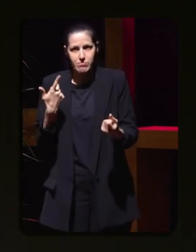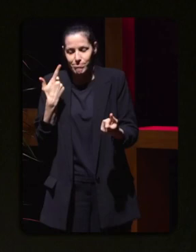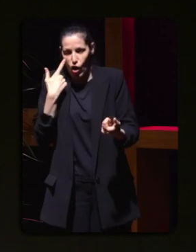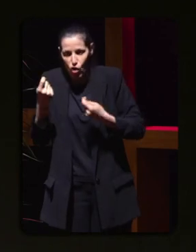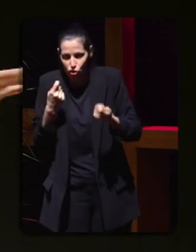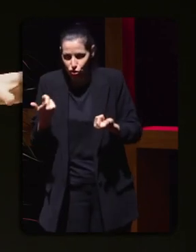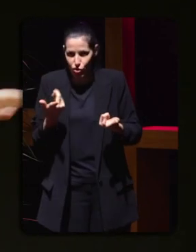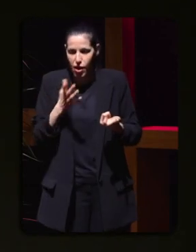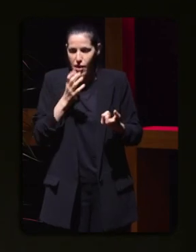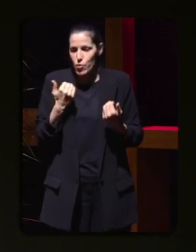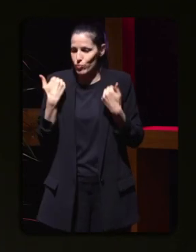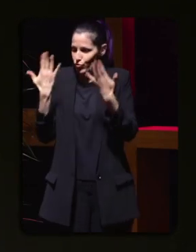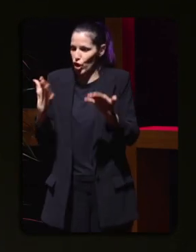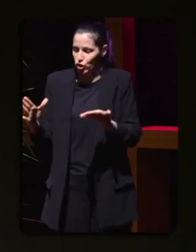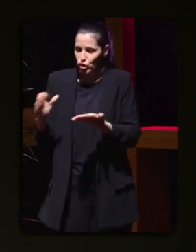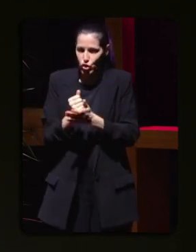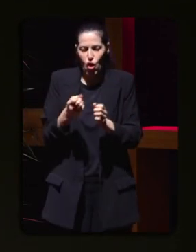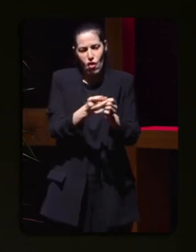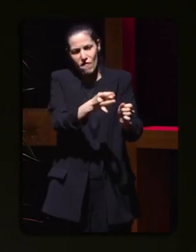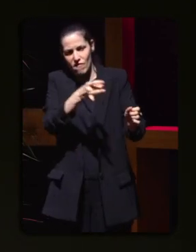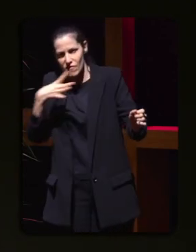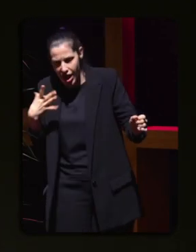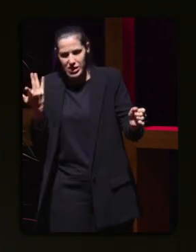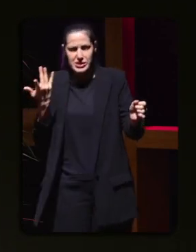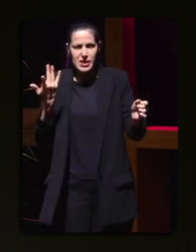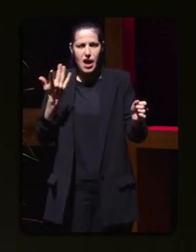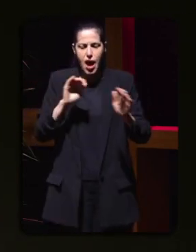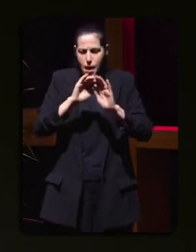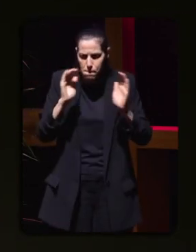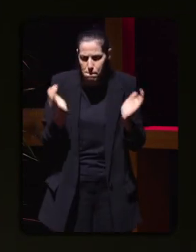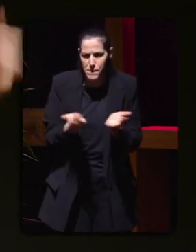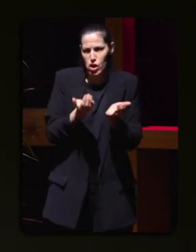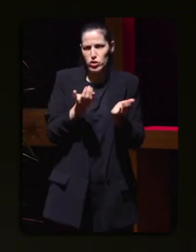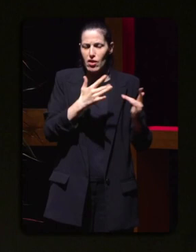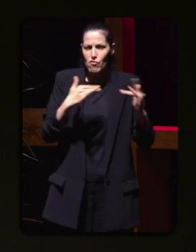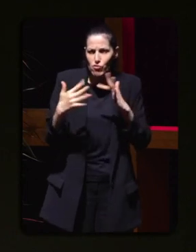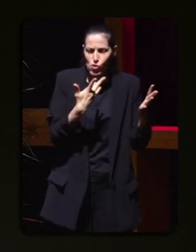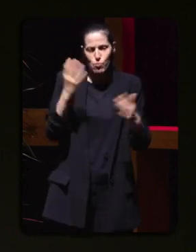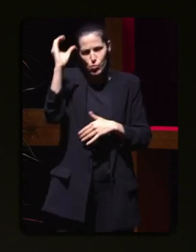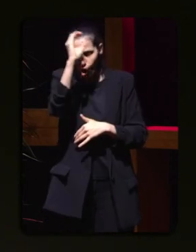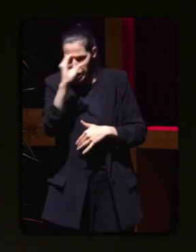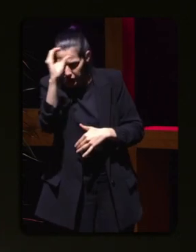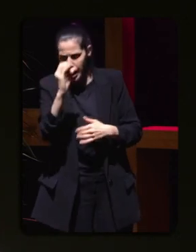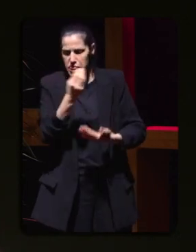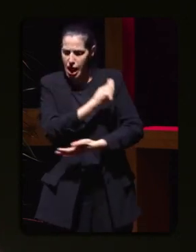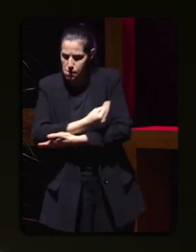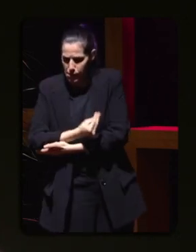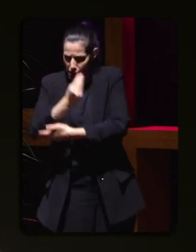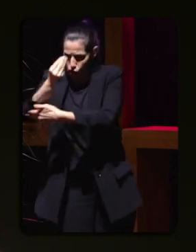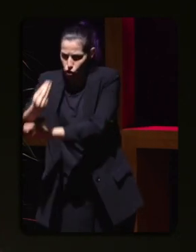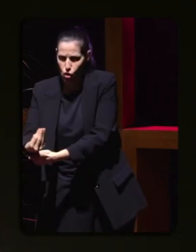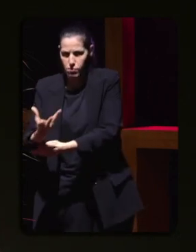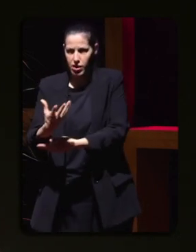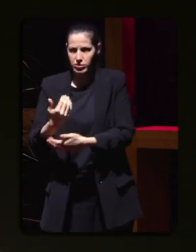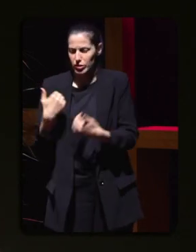todo toma la flecha el arco el balón de fútbol la ciencia por supuesto el bebé que no te falte De